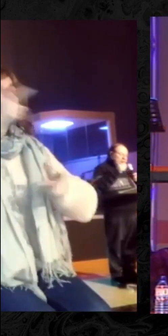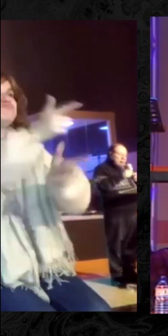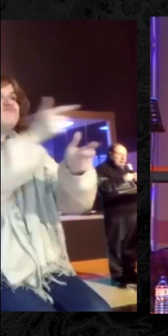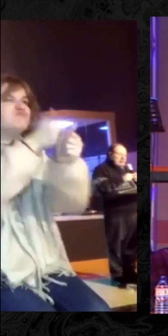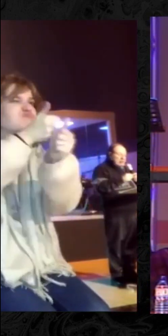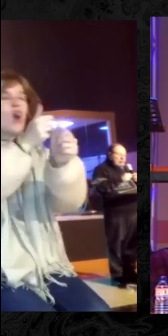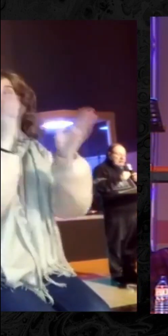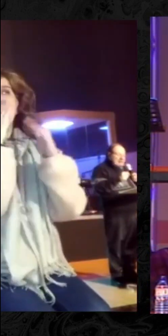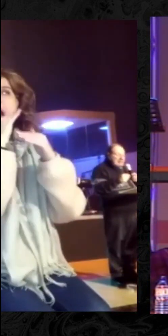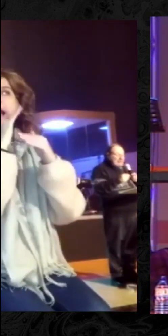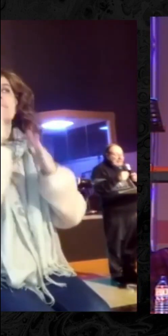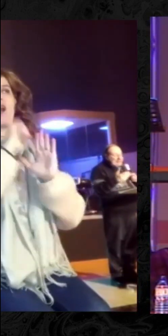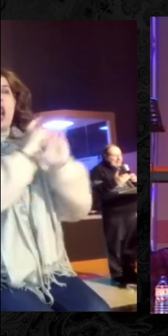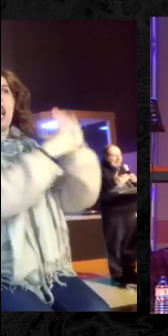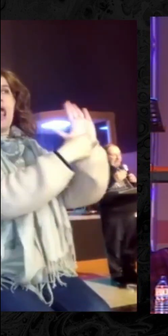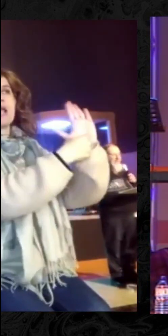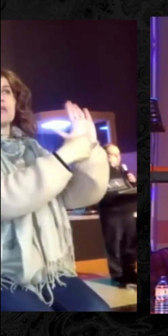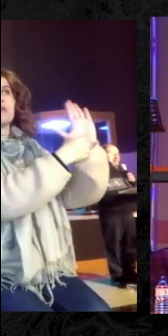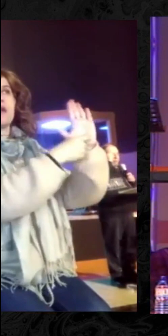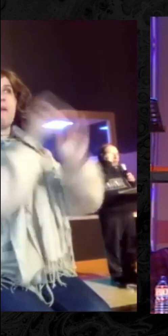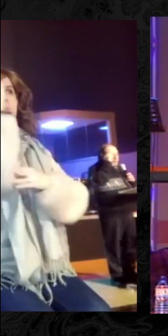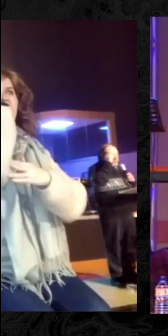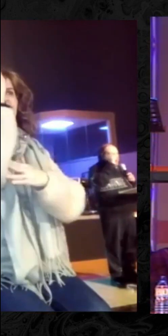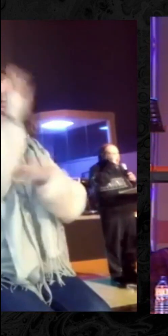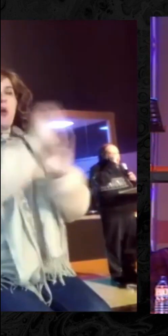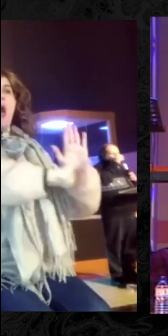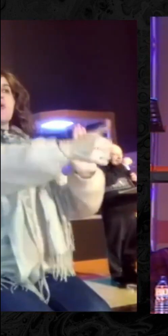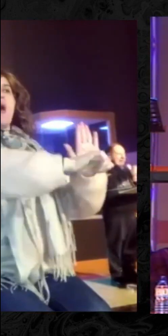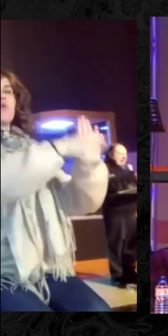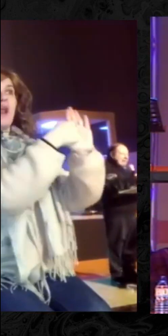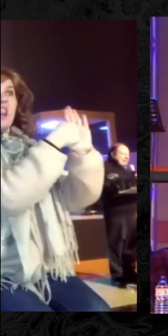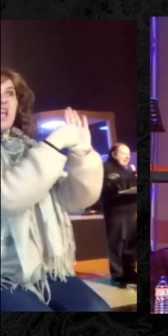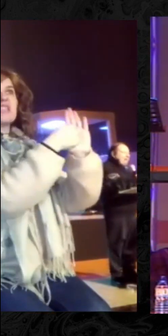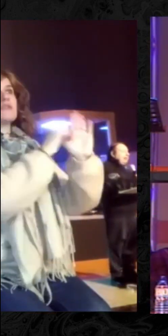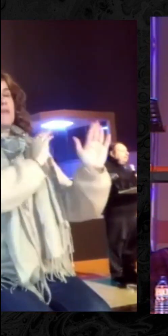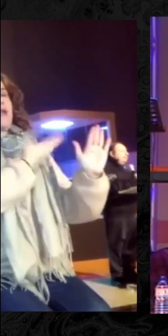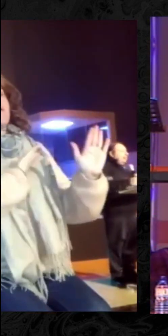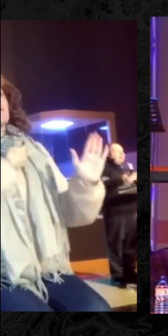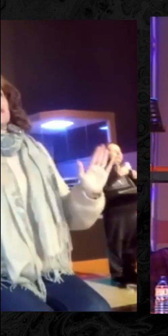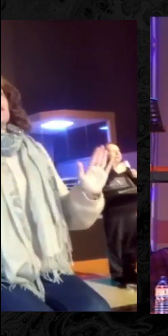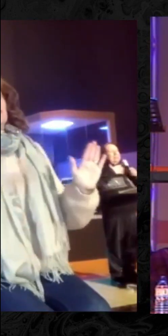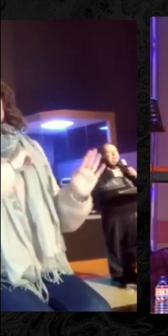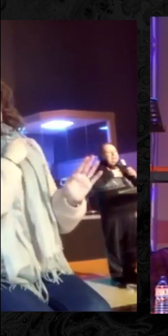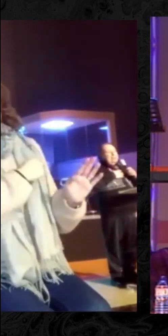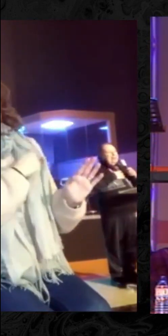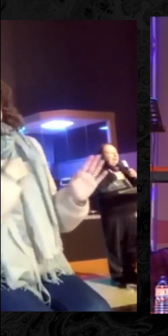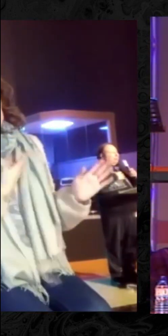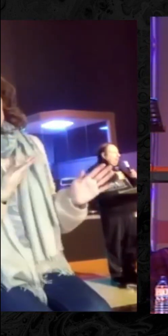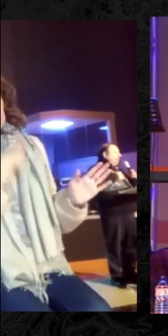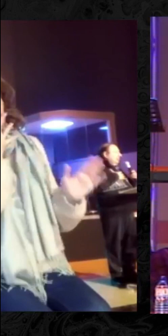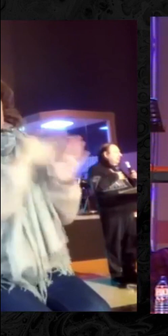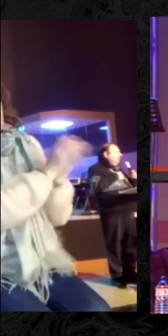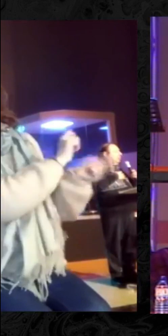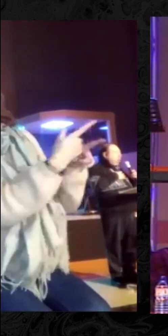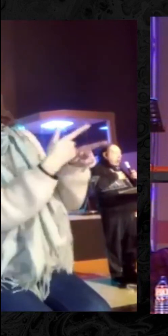ni un solo cabello de vuestra cabeza perecerá esto se refiere en realidad a que el alma